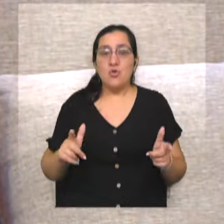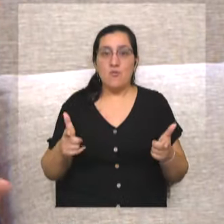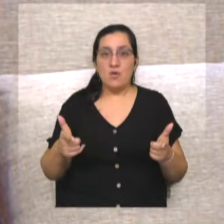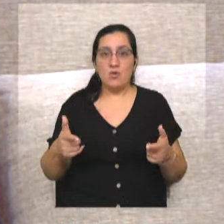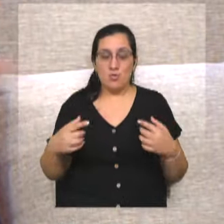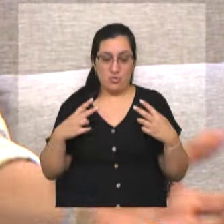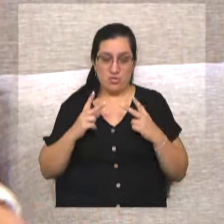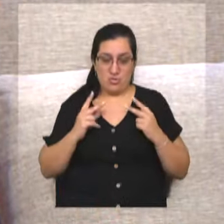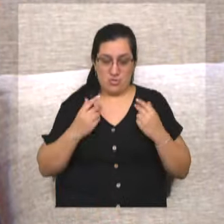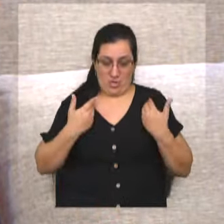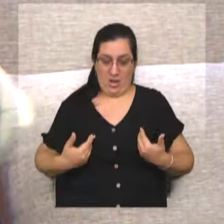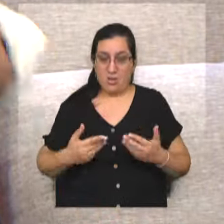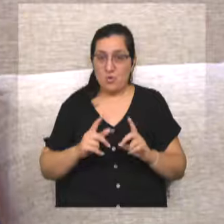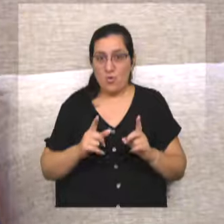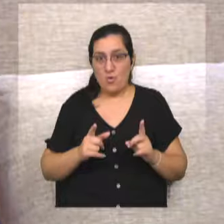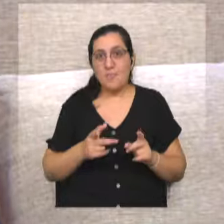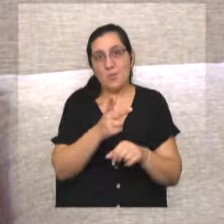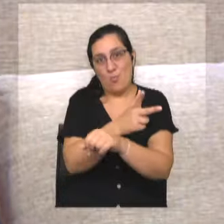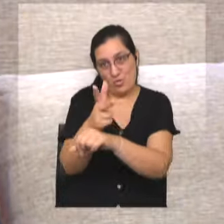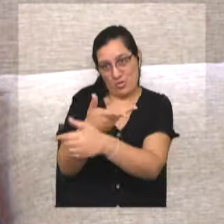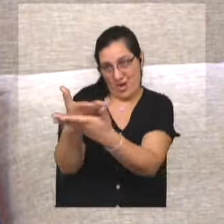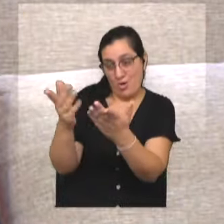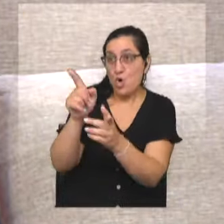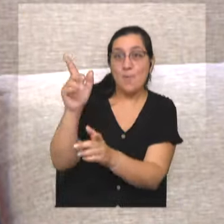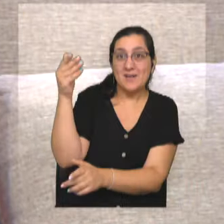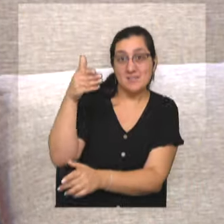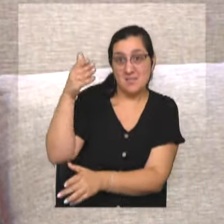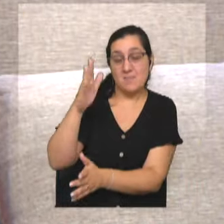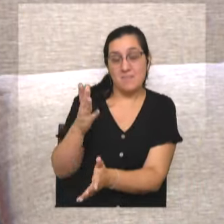no quiso participar, pero por supuesto que también lo pusieron en el video diciendo no participen.